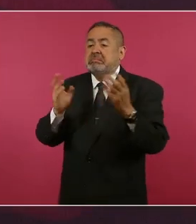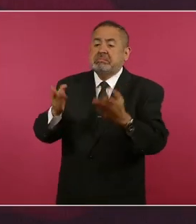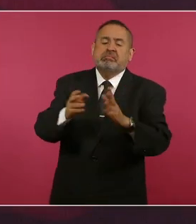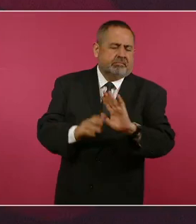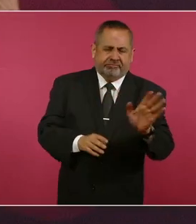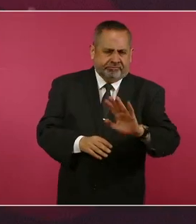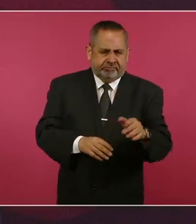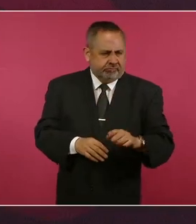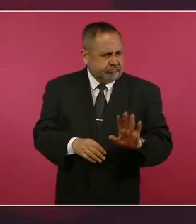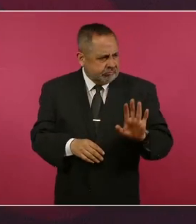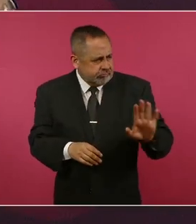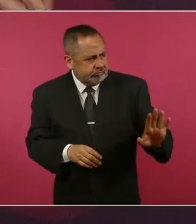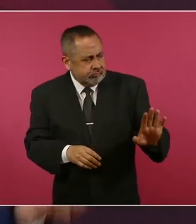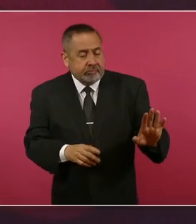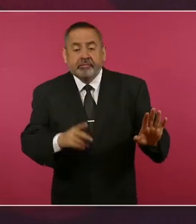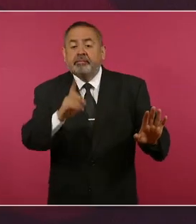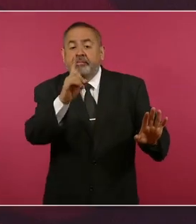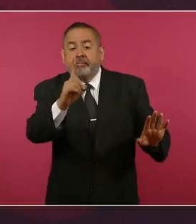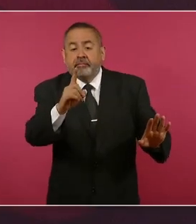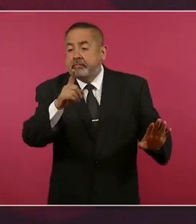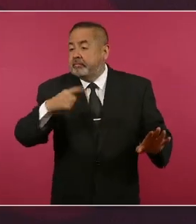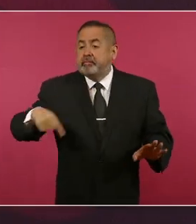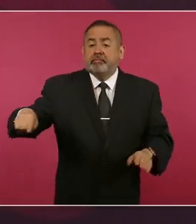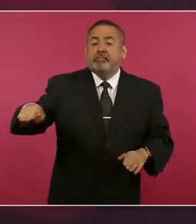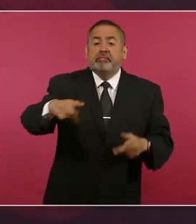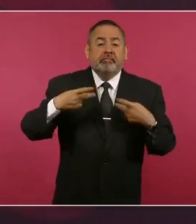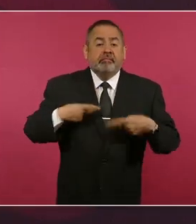y tenerle confianza a nuestro pueblo,